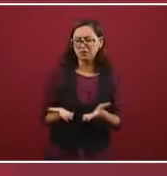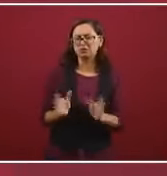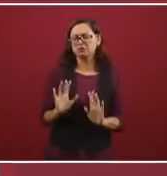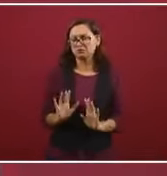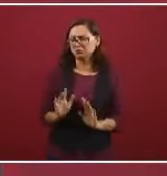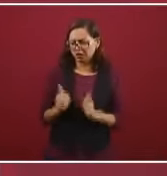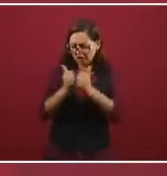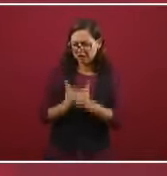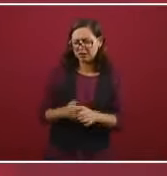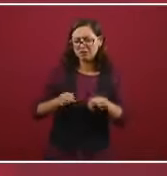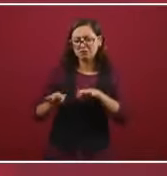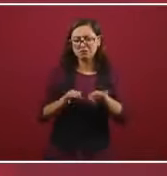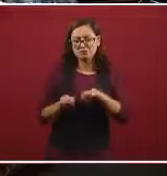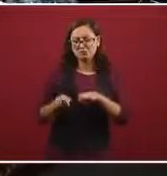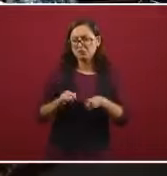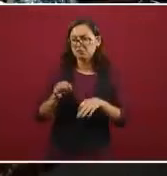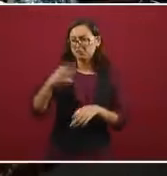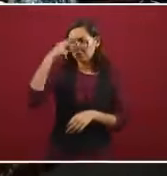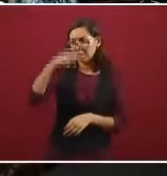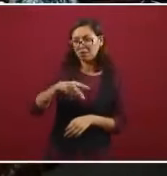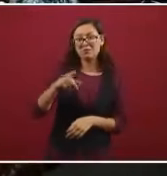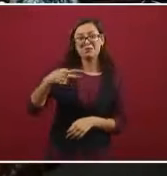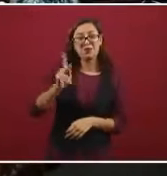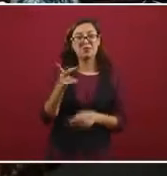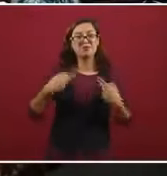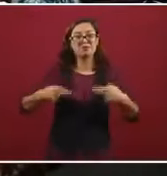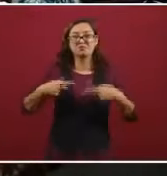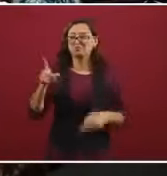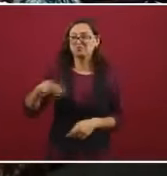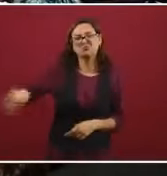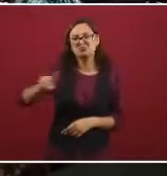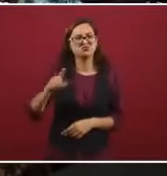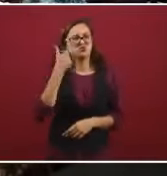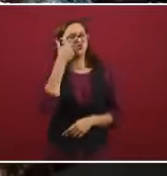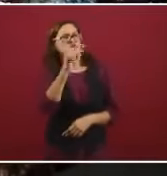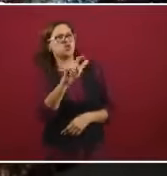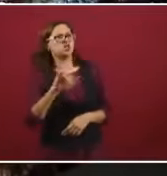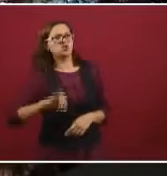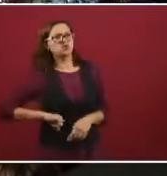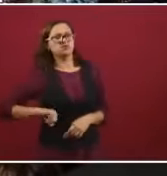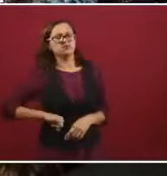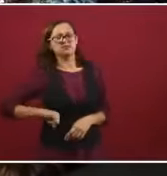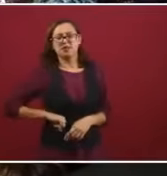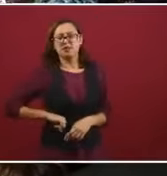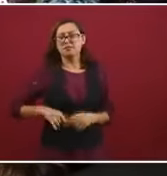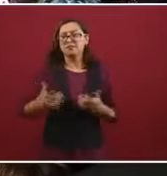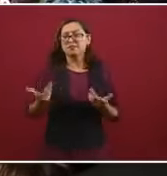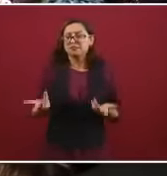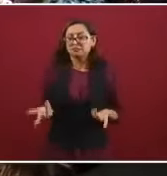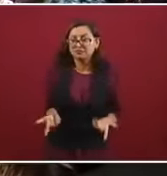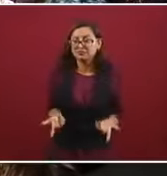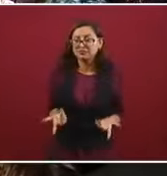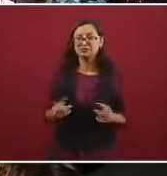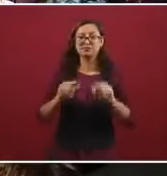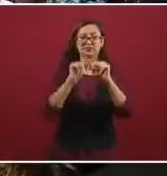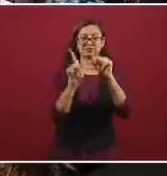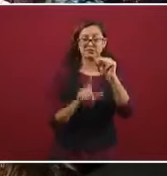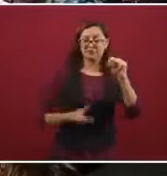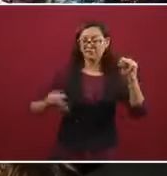interesa. Te lo doy con los números que tengo aquí. Se ofrece, Horacio ha estado en toda la frontera tratando de que